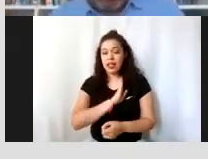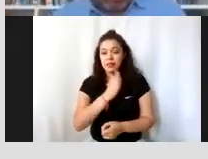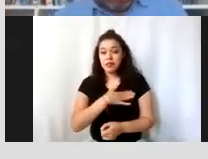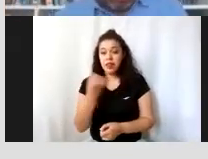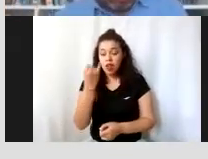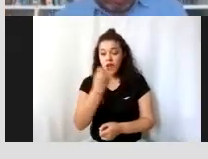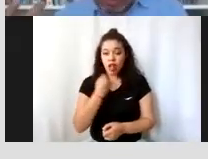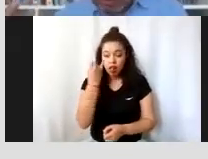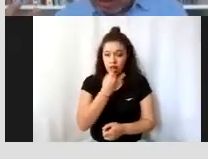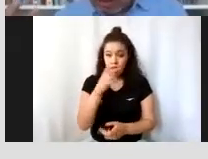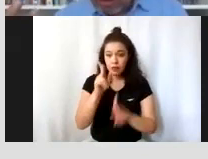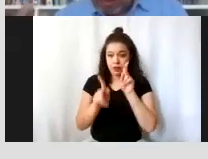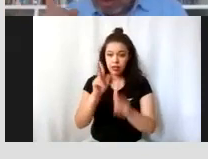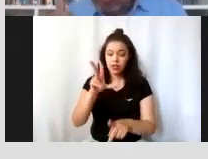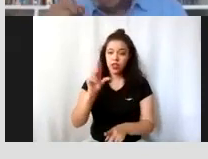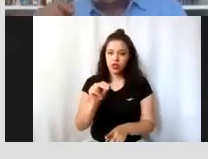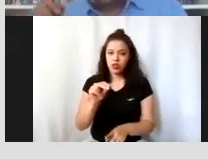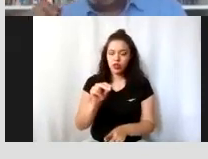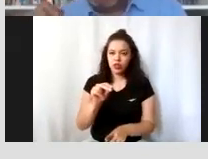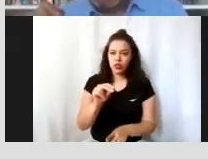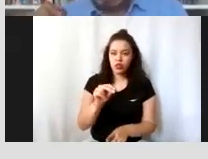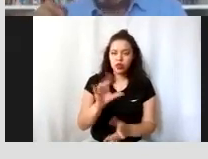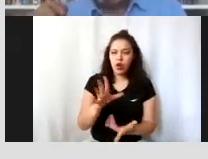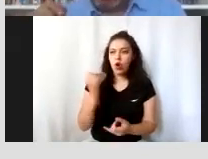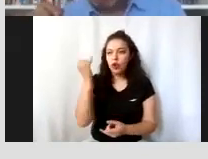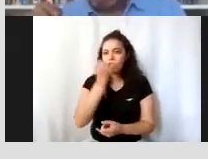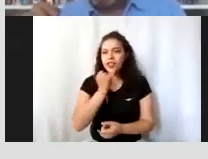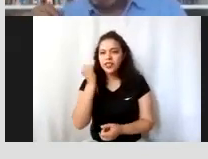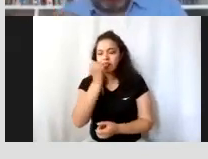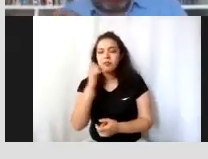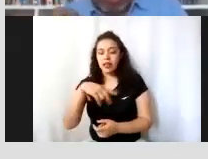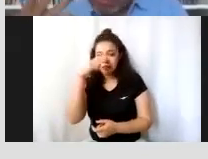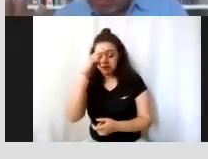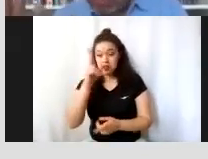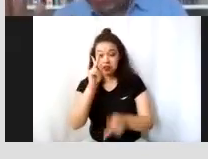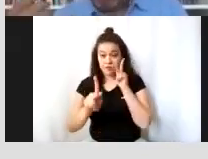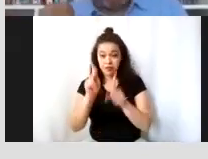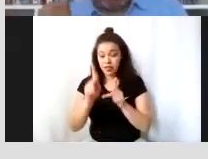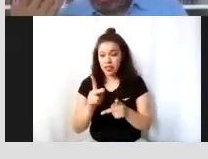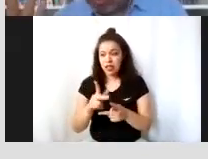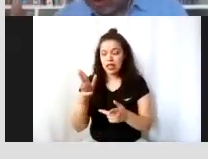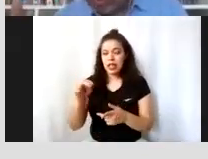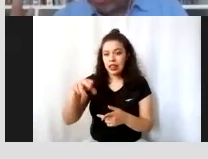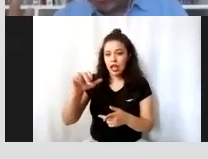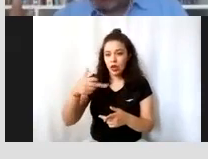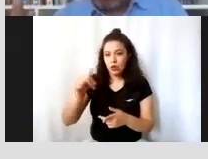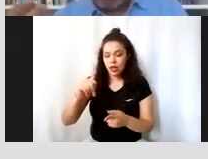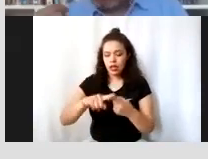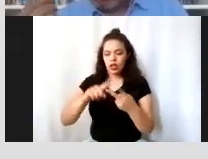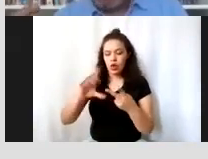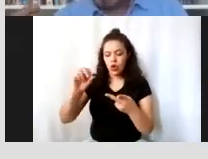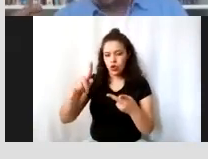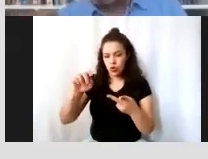lengua, ni tampoco algún idioma de los que se hablan en México. No hablan náhuatl, no habla otomí, no